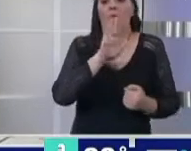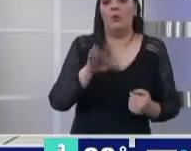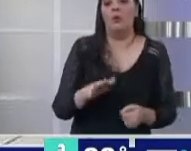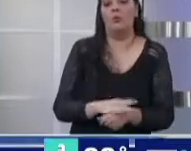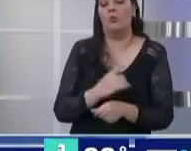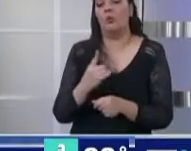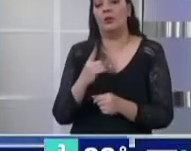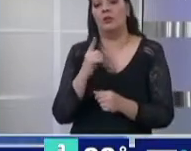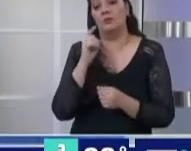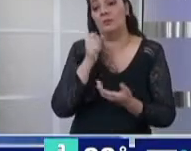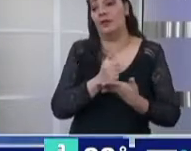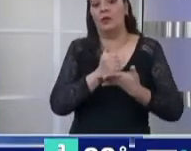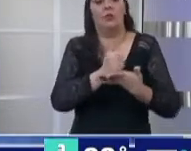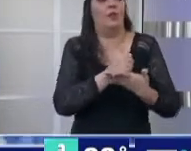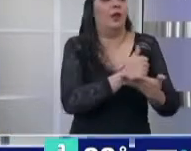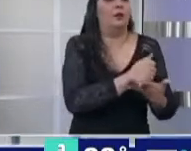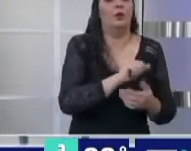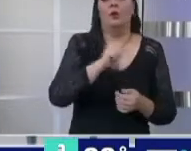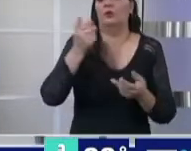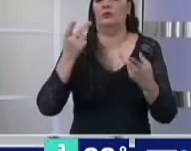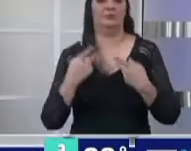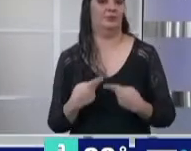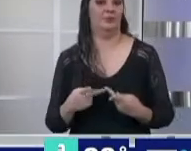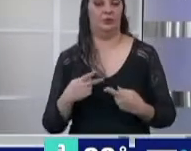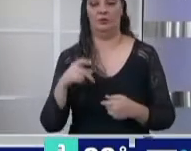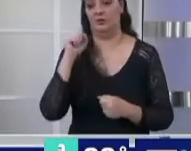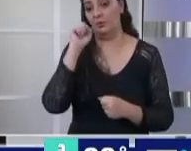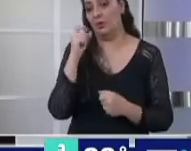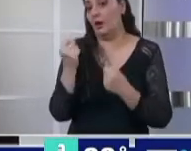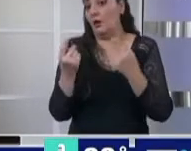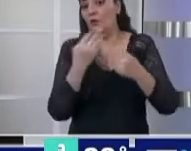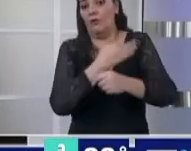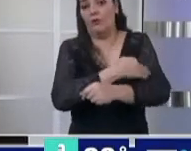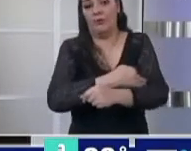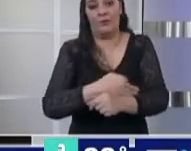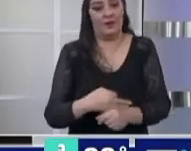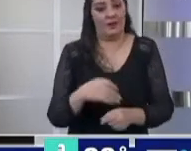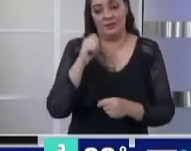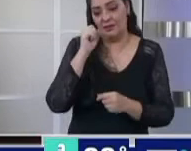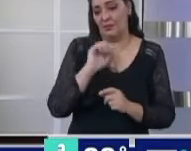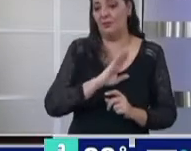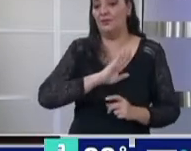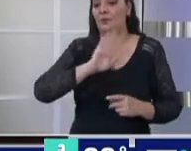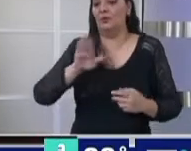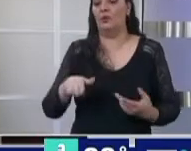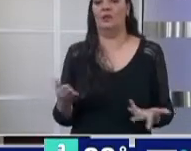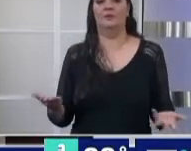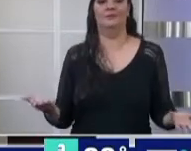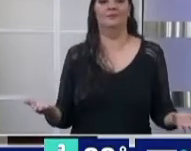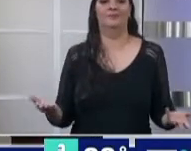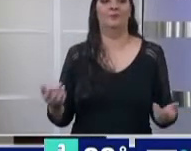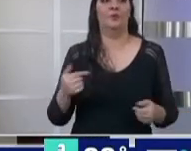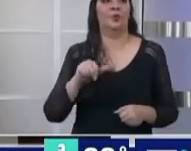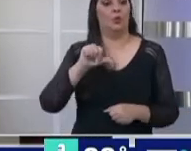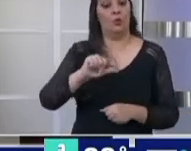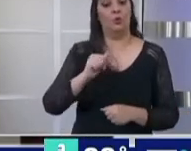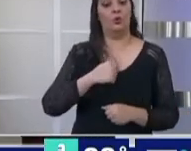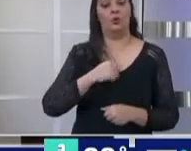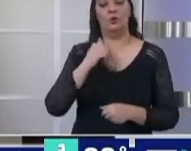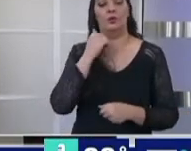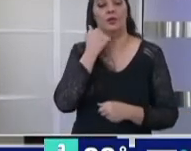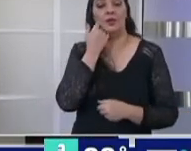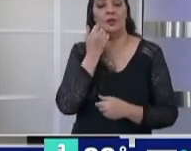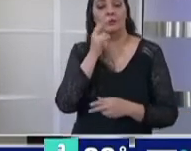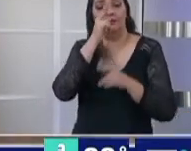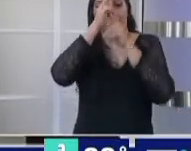se adelantaron algunos familiares de nosotros. Y hoy quiero honrar a todas